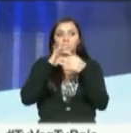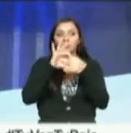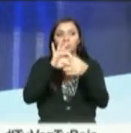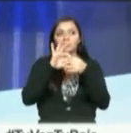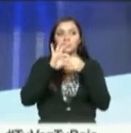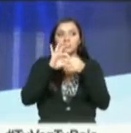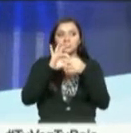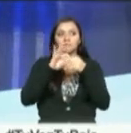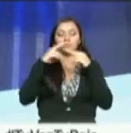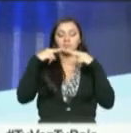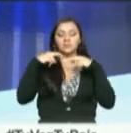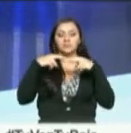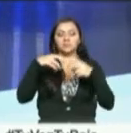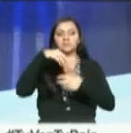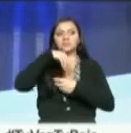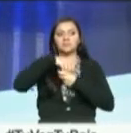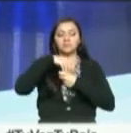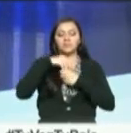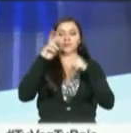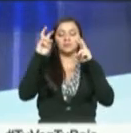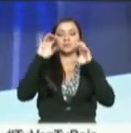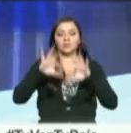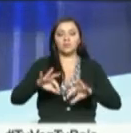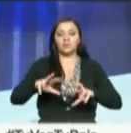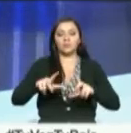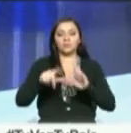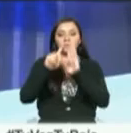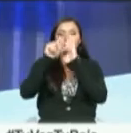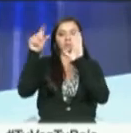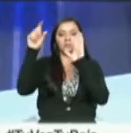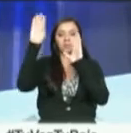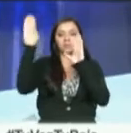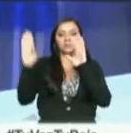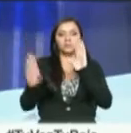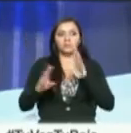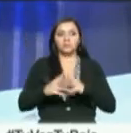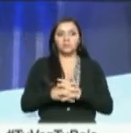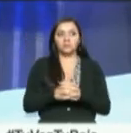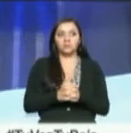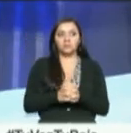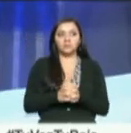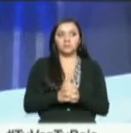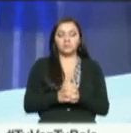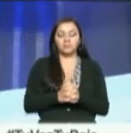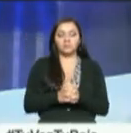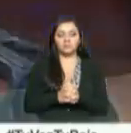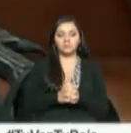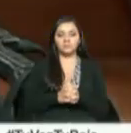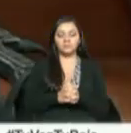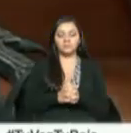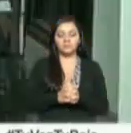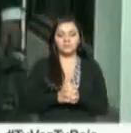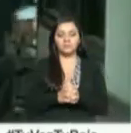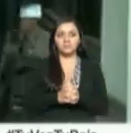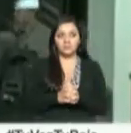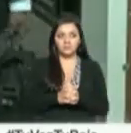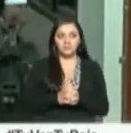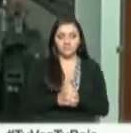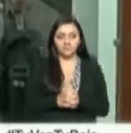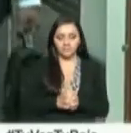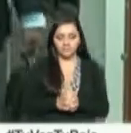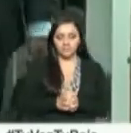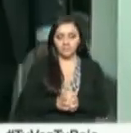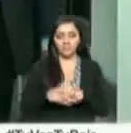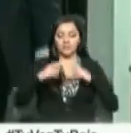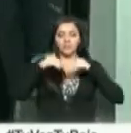en las investigaciones dentro del caso de corrupción de la estatal petrolera Petroecuador. Los fiscales de Panamá